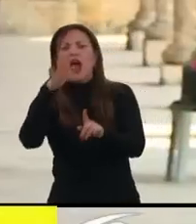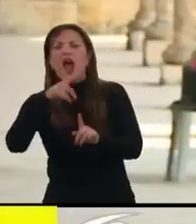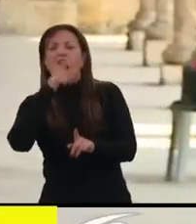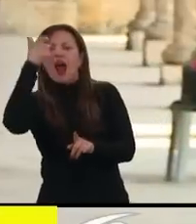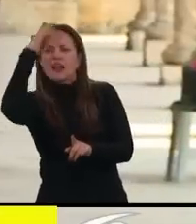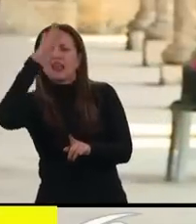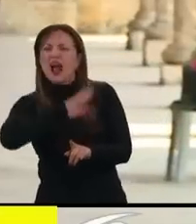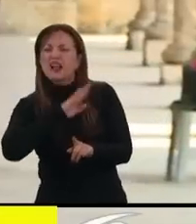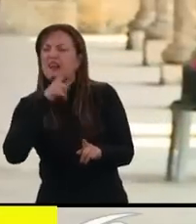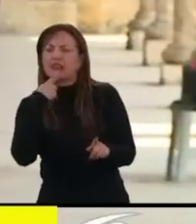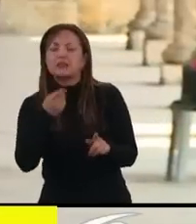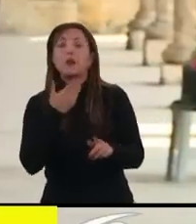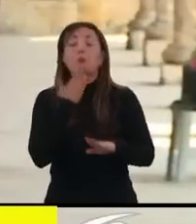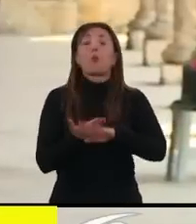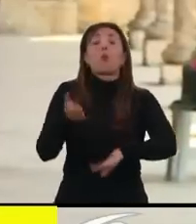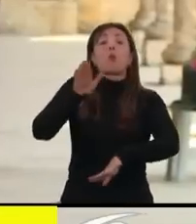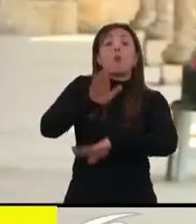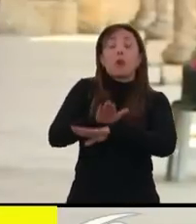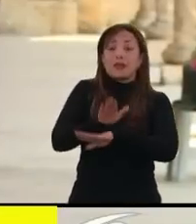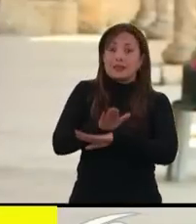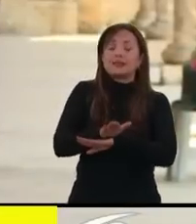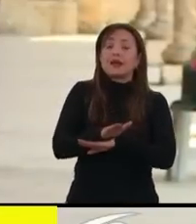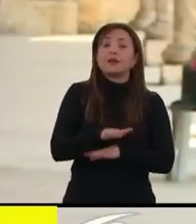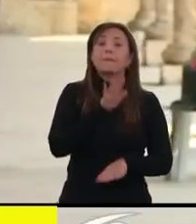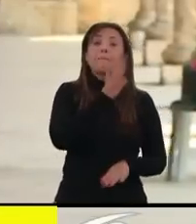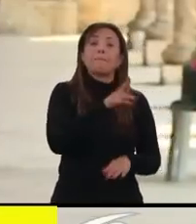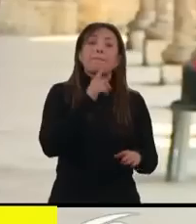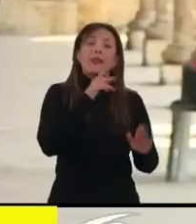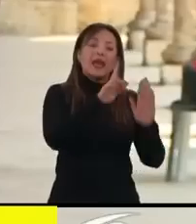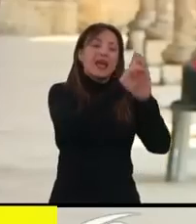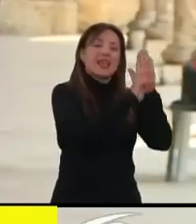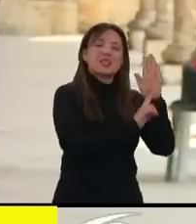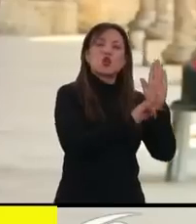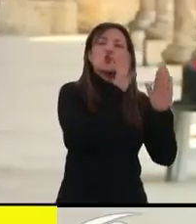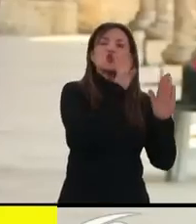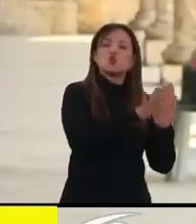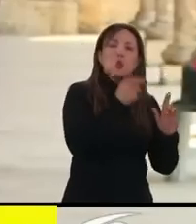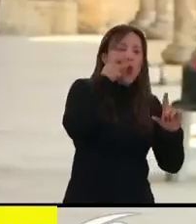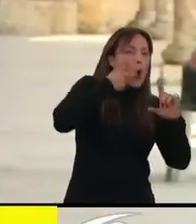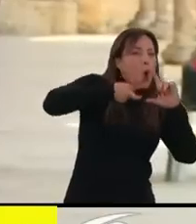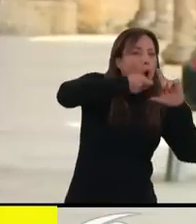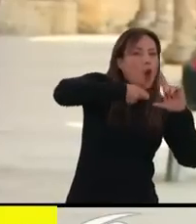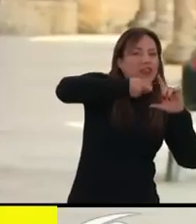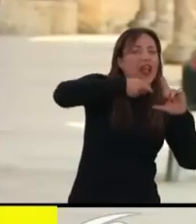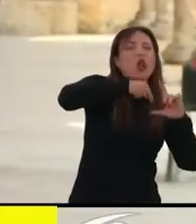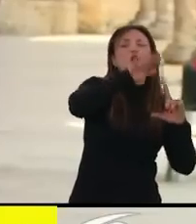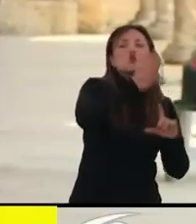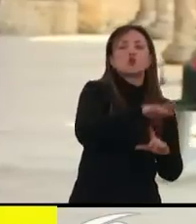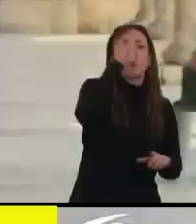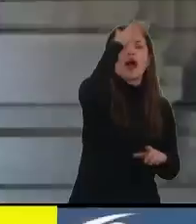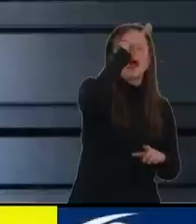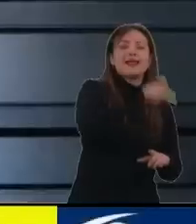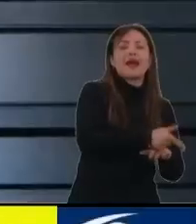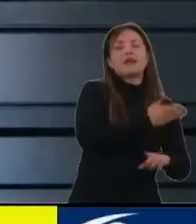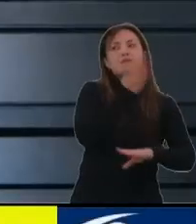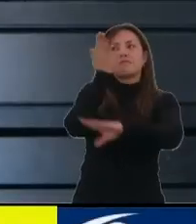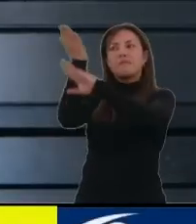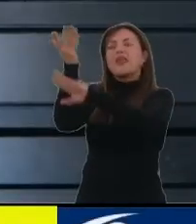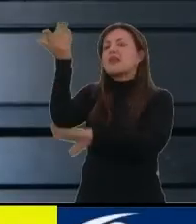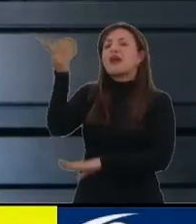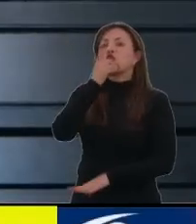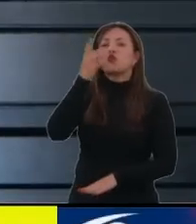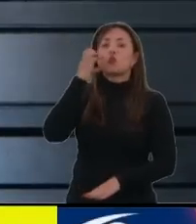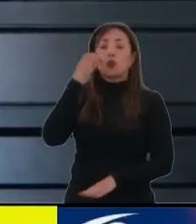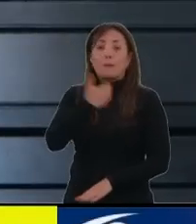Buenas tardes. En la resolución, el Contralor Distrital de Cartagena, Rafael Castillo, le solicita al presidente de la